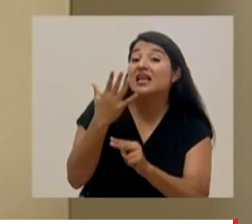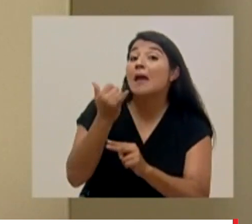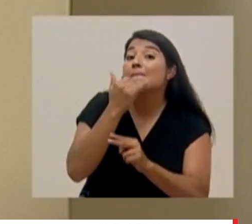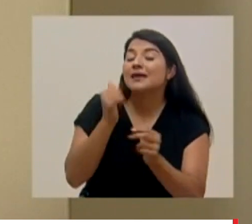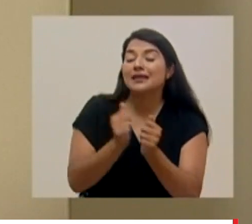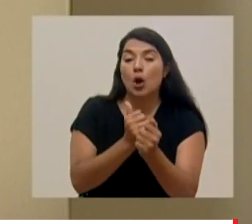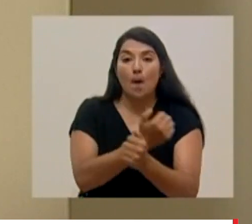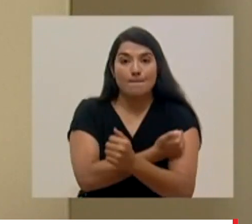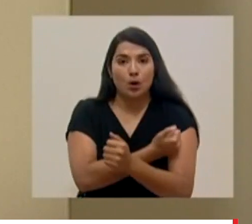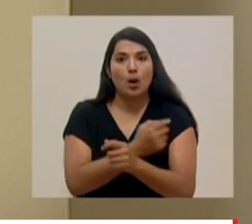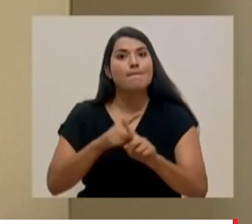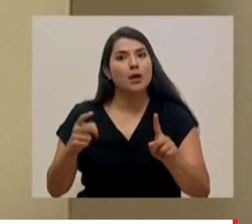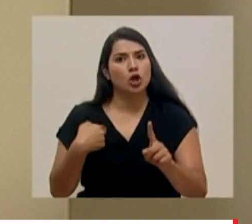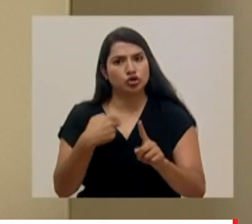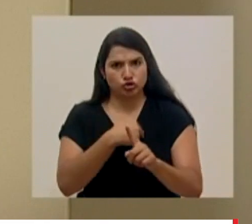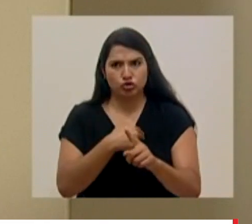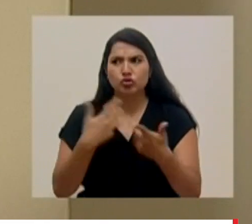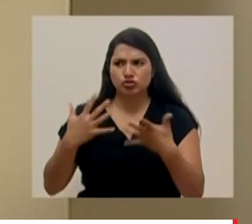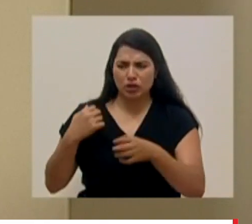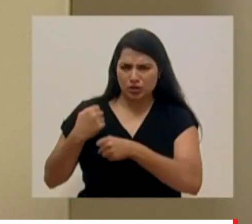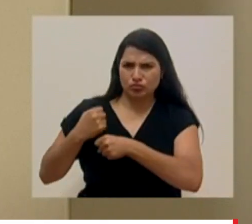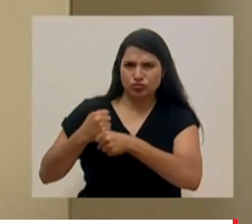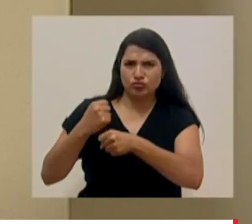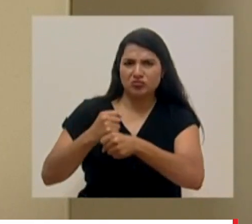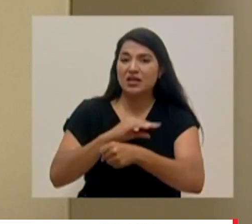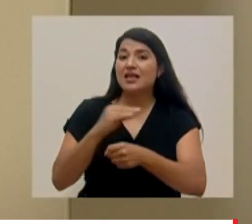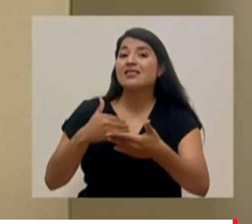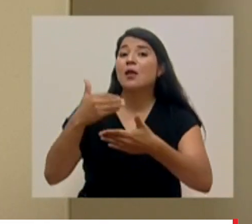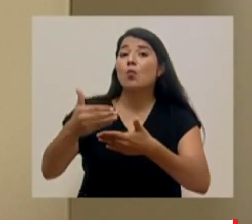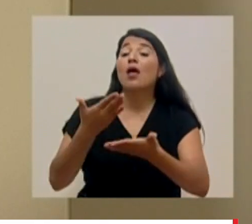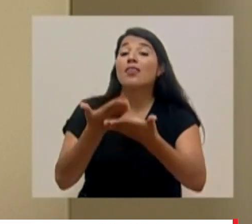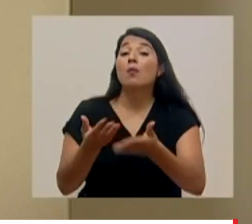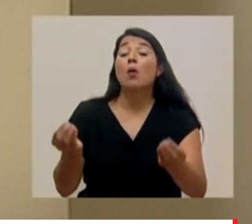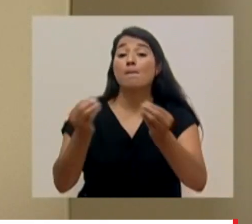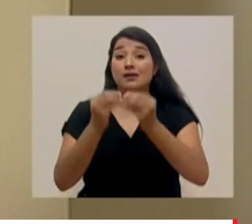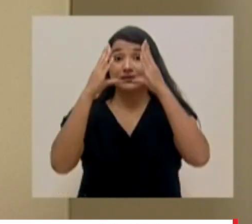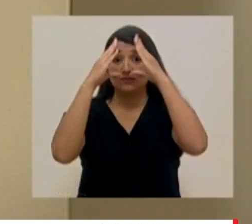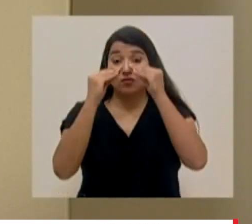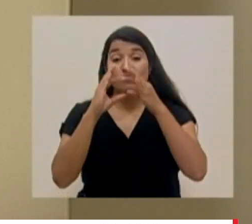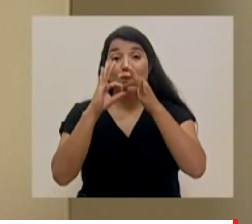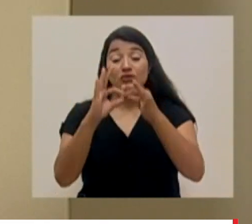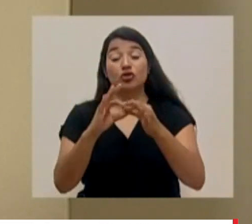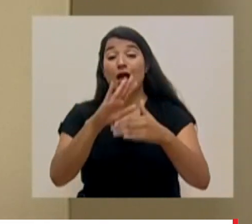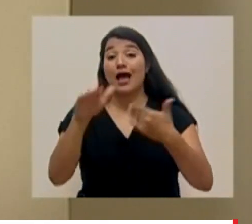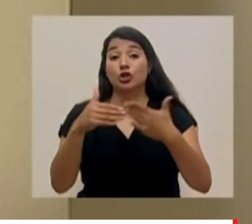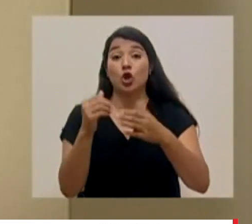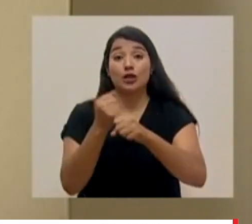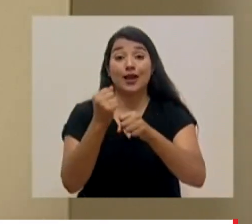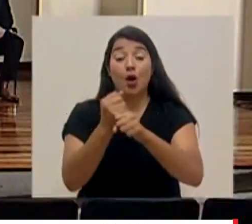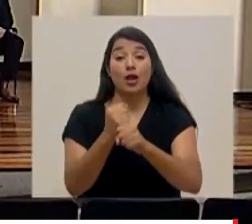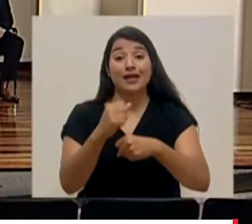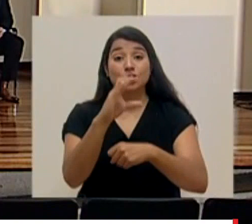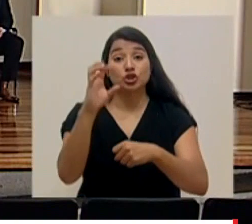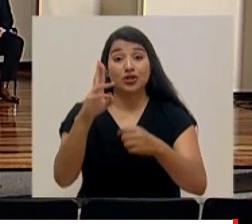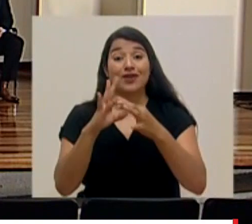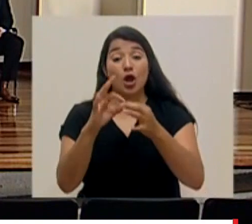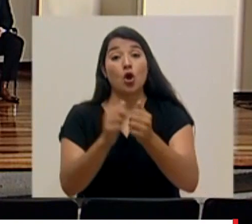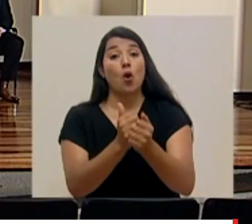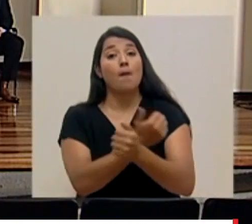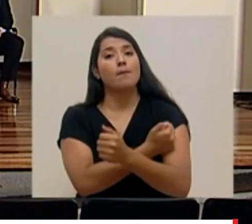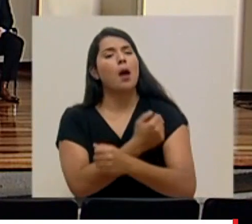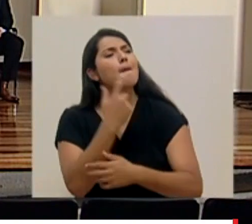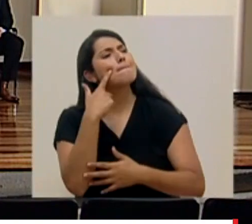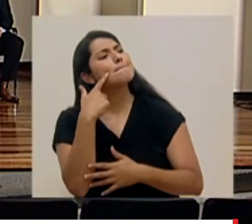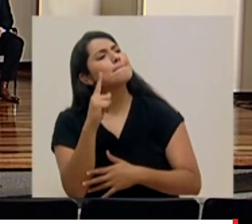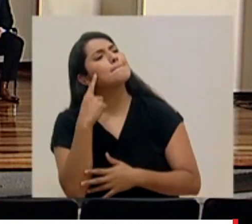estado con un grupo trabajando y vamos a dar mayores datos posteriormente de todo lo que ha estado haciendo el país en temas de vacunas. Bueno, ¿las proyecciones para cuándo